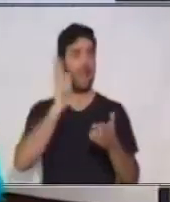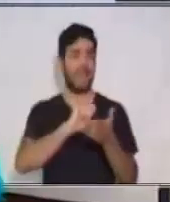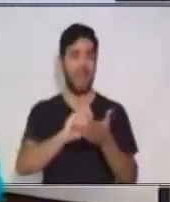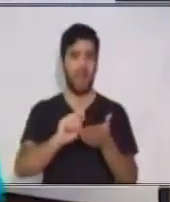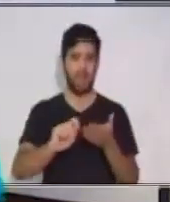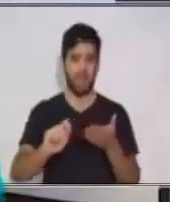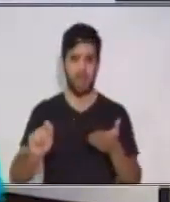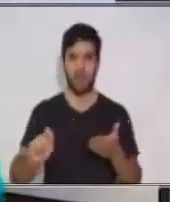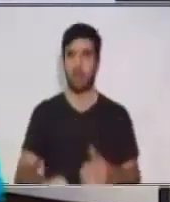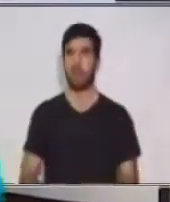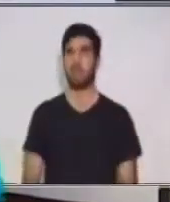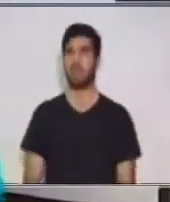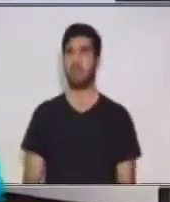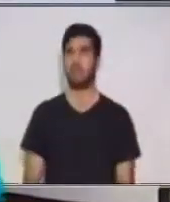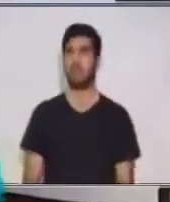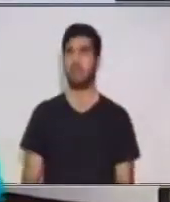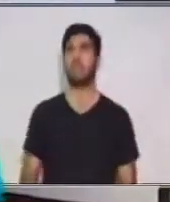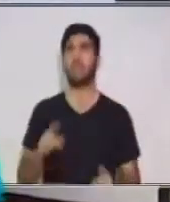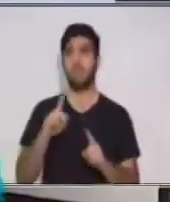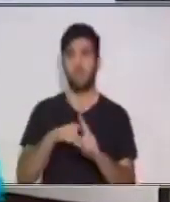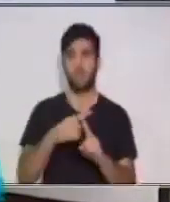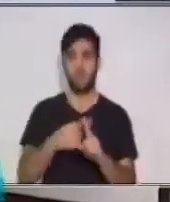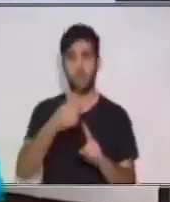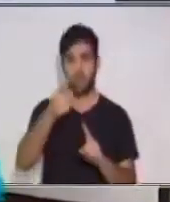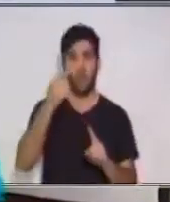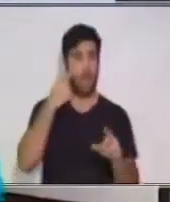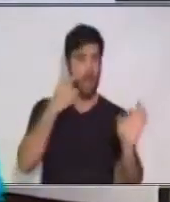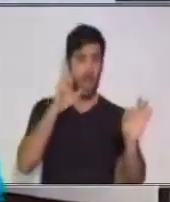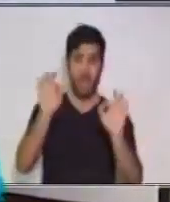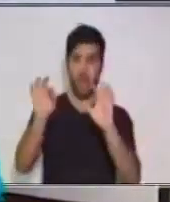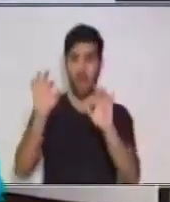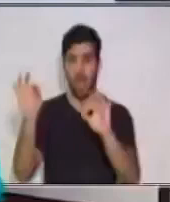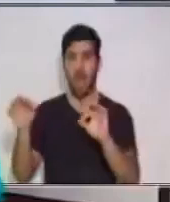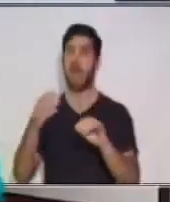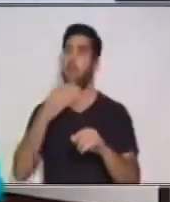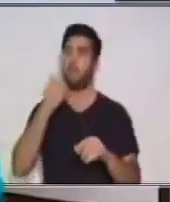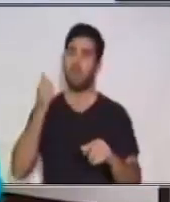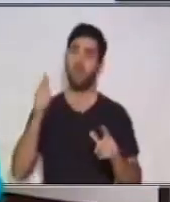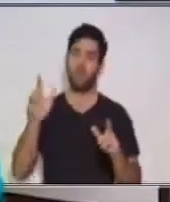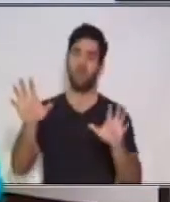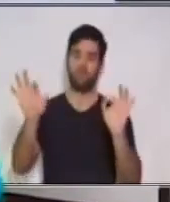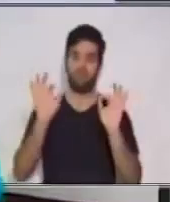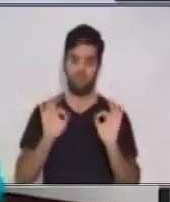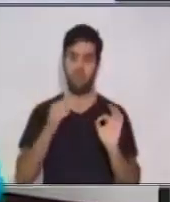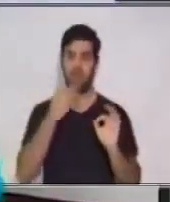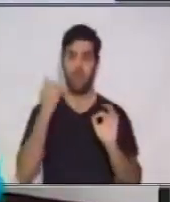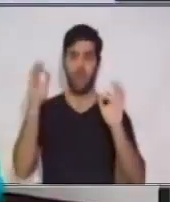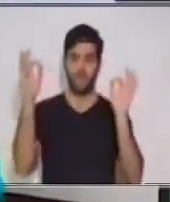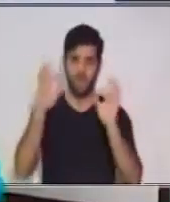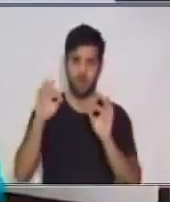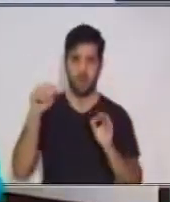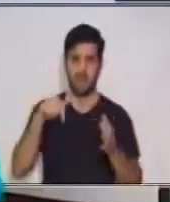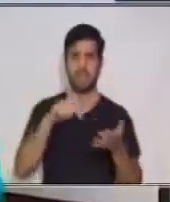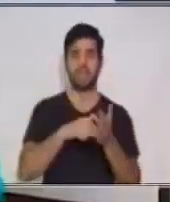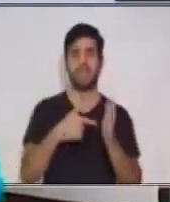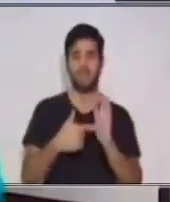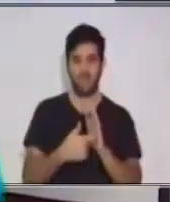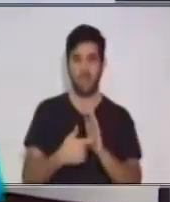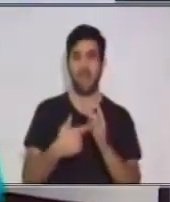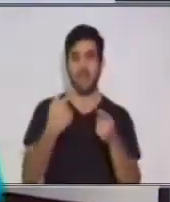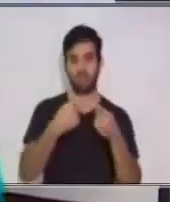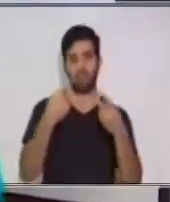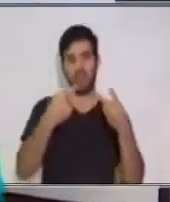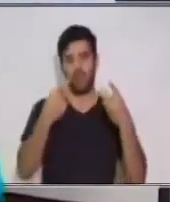dentro de la sintaxis, entonces cuando identifiquemos dentro de una oración, vamos a poder decir esto es un sustantivo, esto es